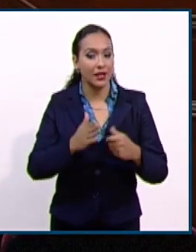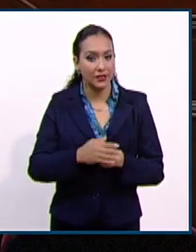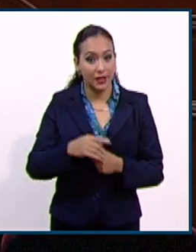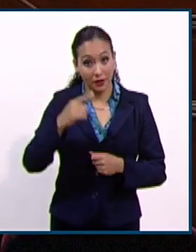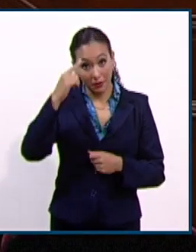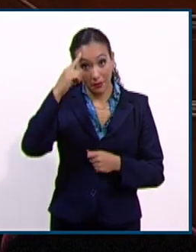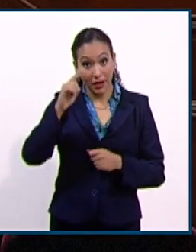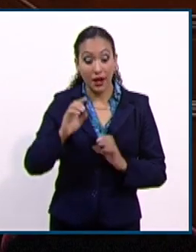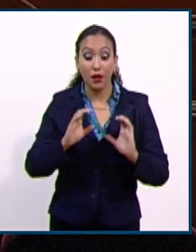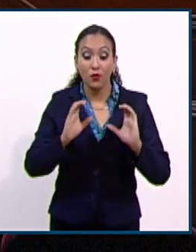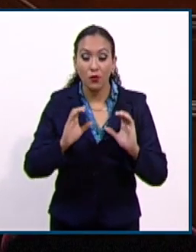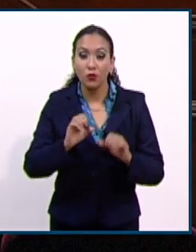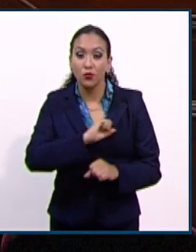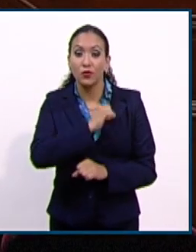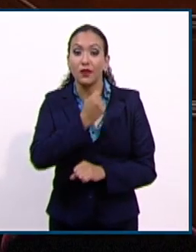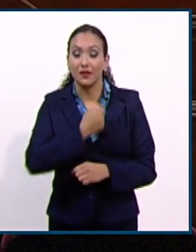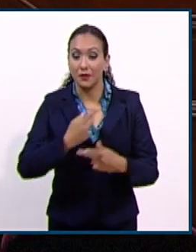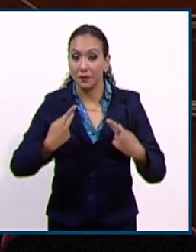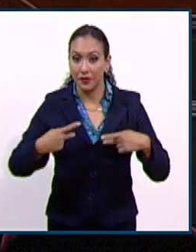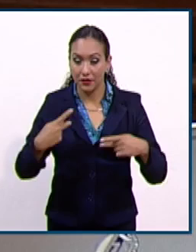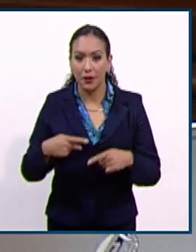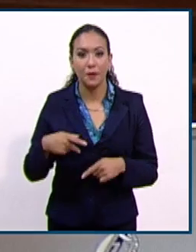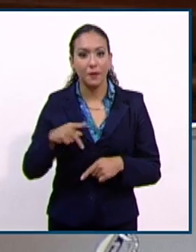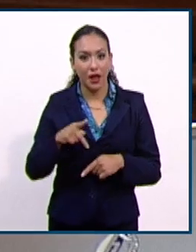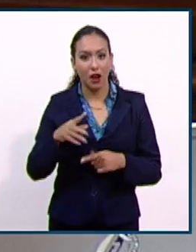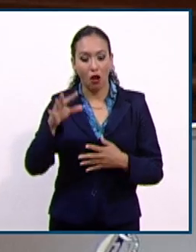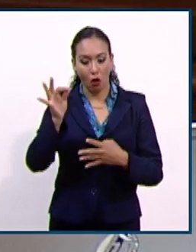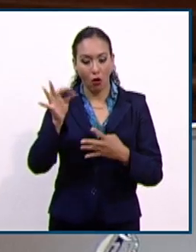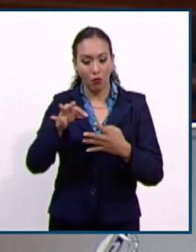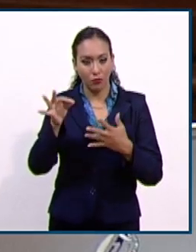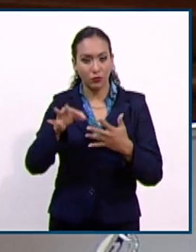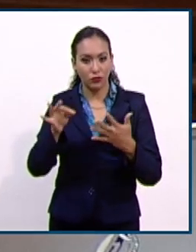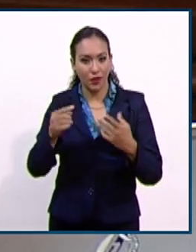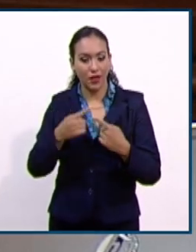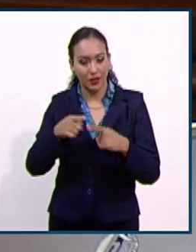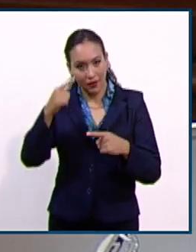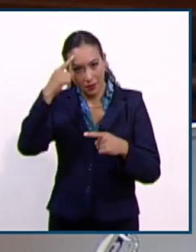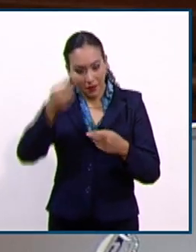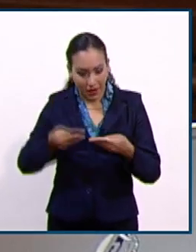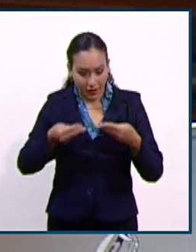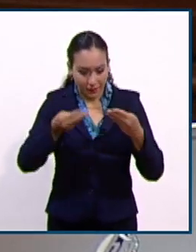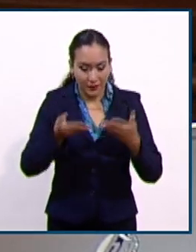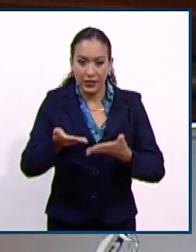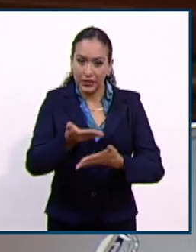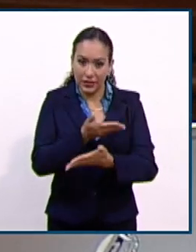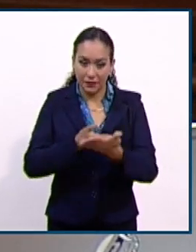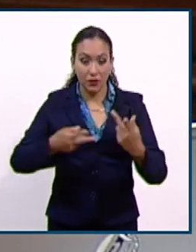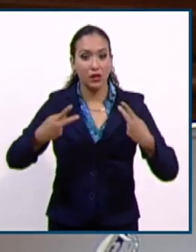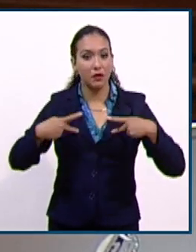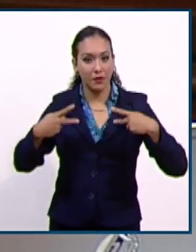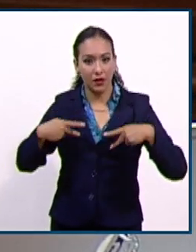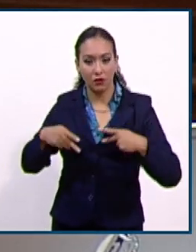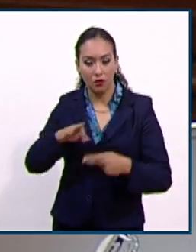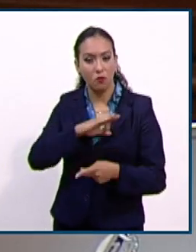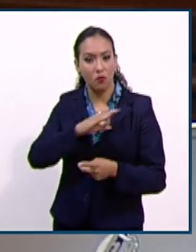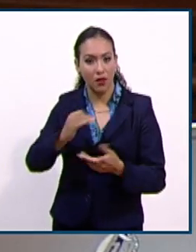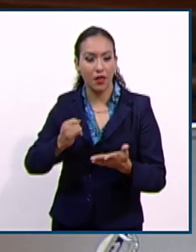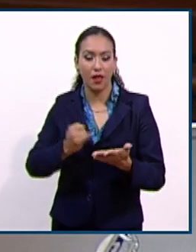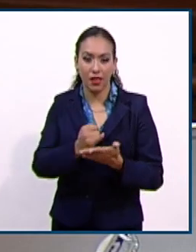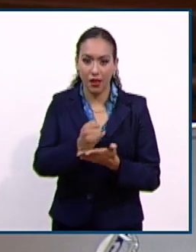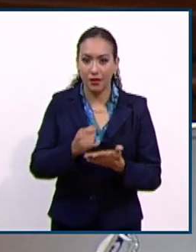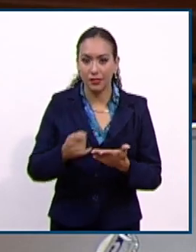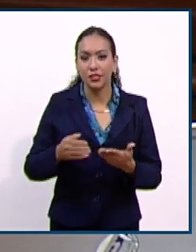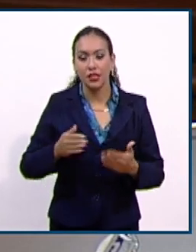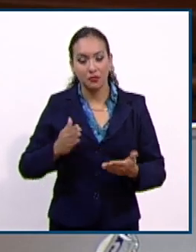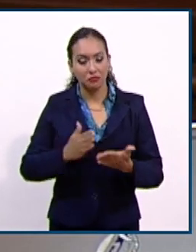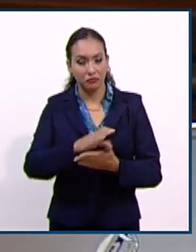instituciones de salubridad local sin proporcionar alternativas viables y accesibles para brindar el servicio requerido con calidad y oportunidad. El